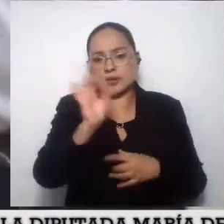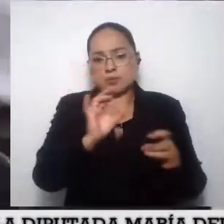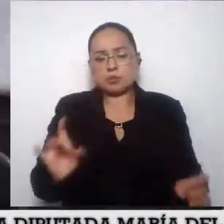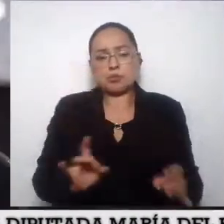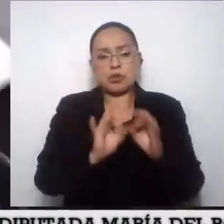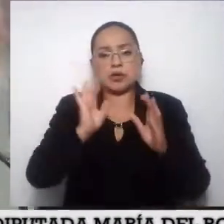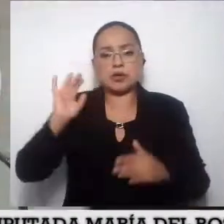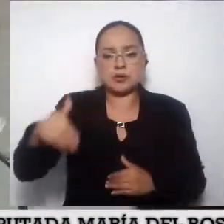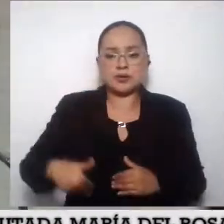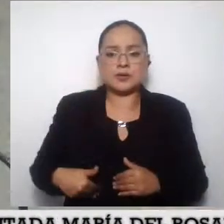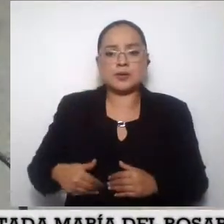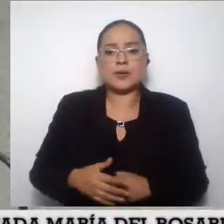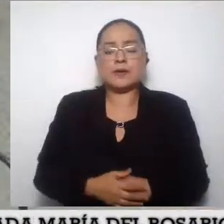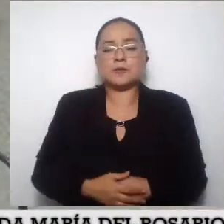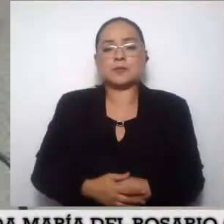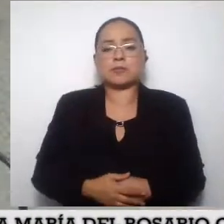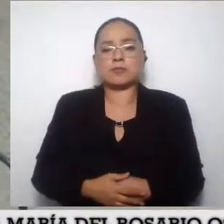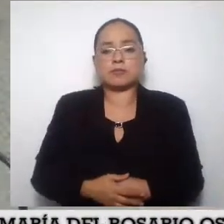accidente.